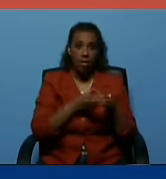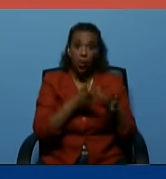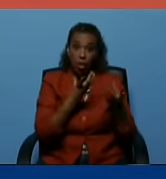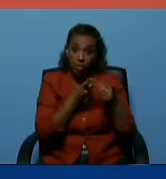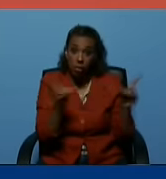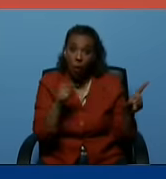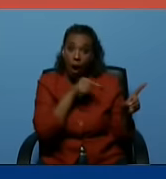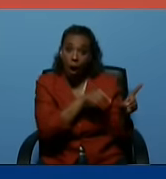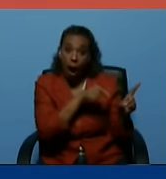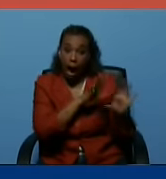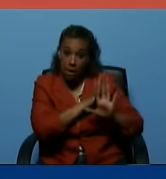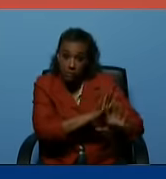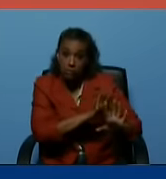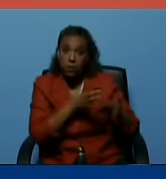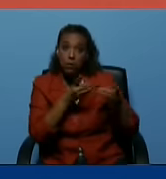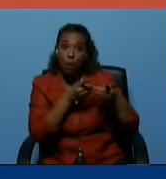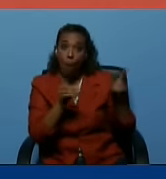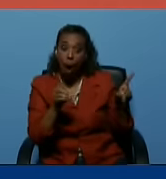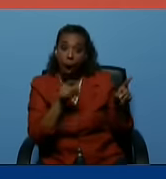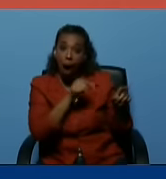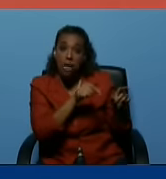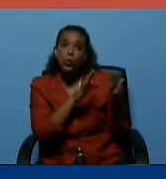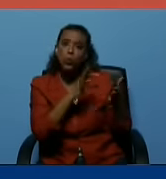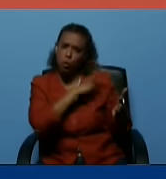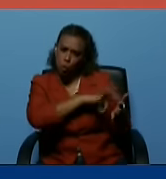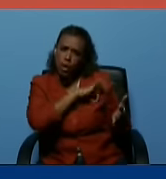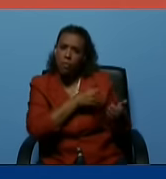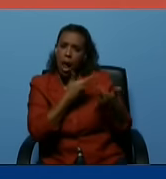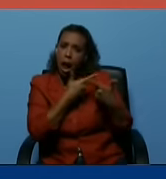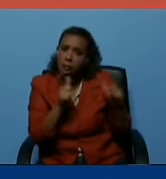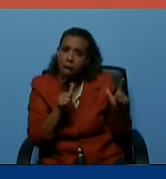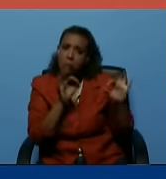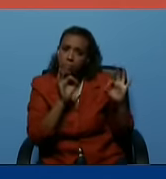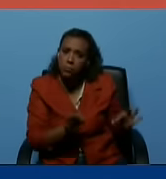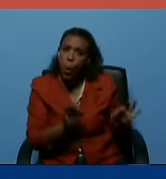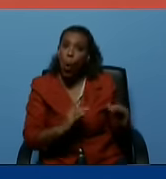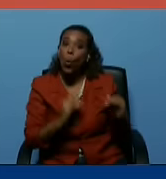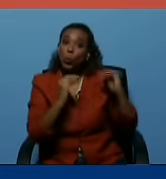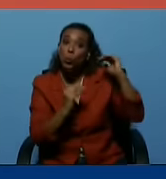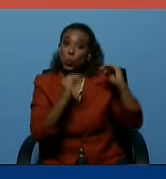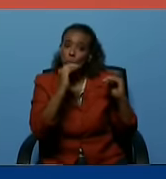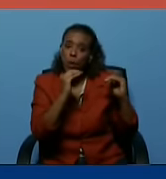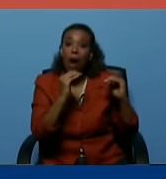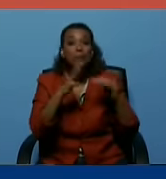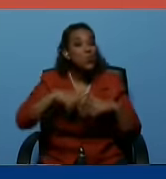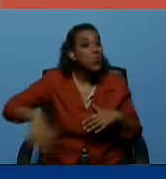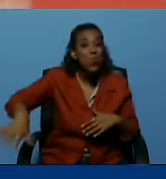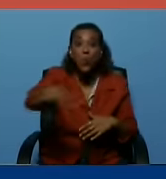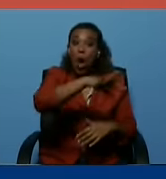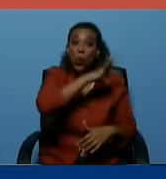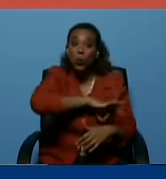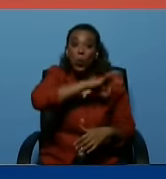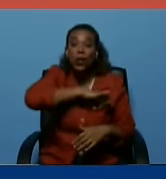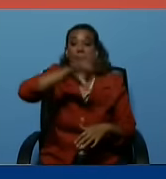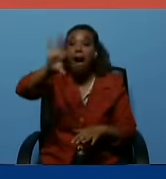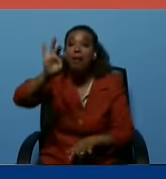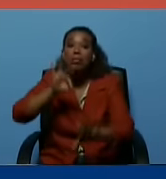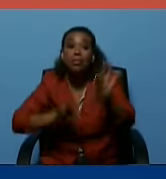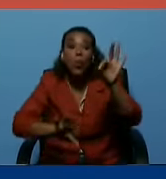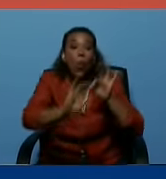democracia? ¿Eso puede ser una sociedad? Una sociedad para que funcione tiene que tomar en cuenta a todos